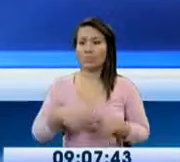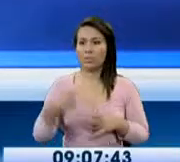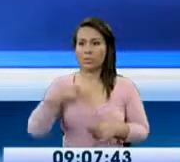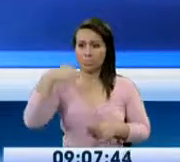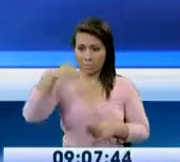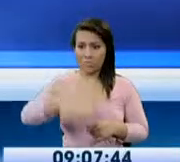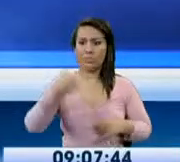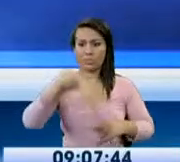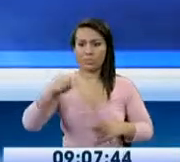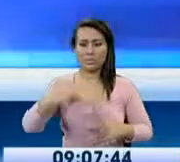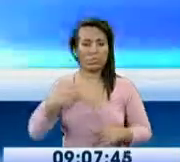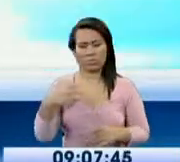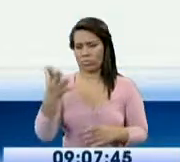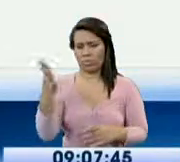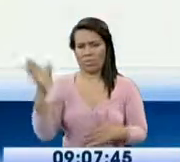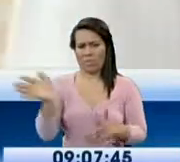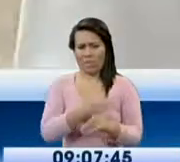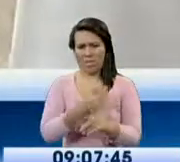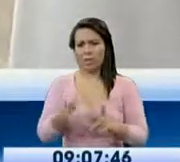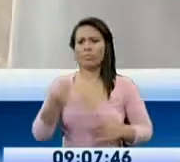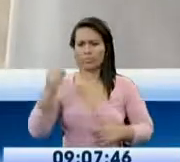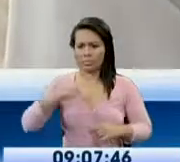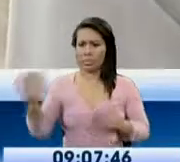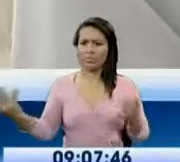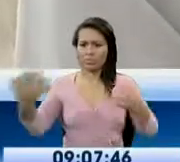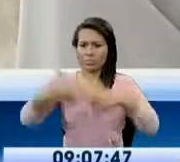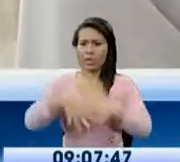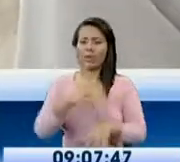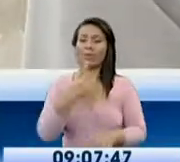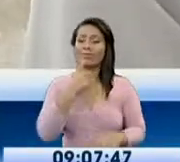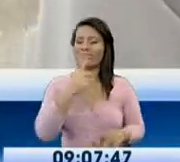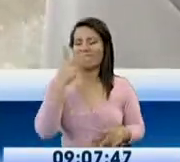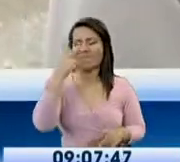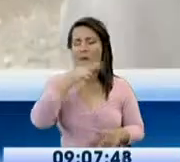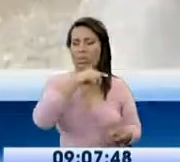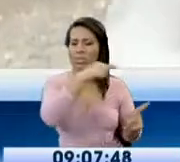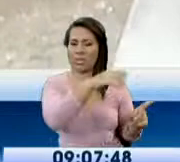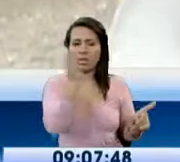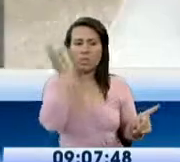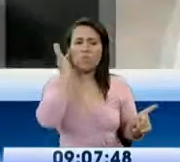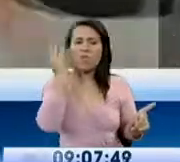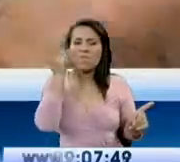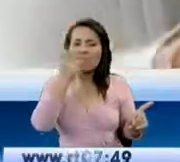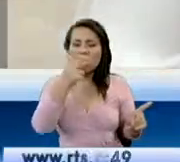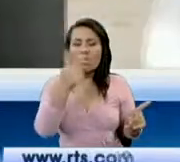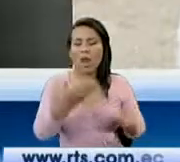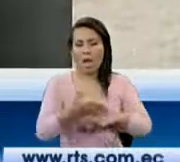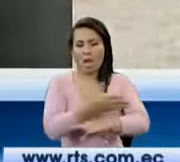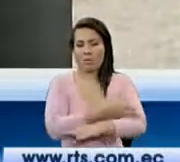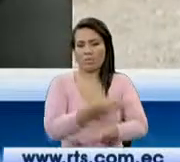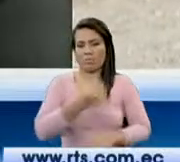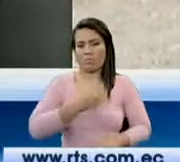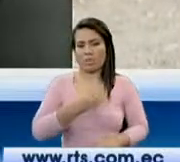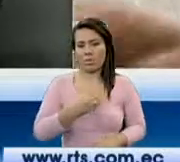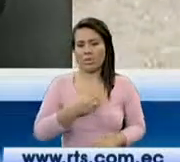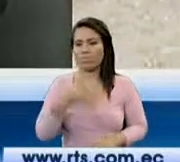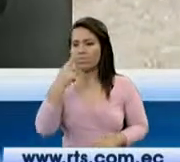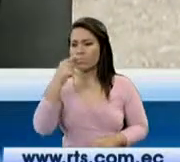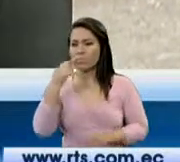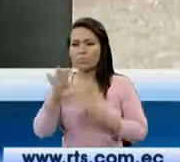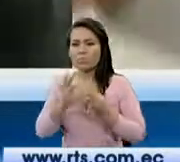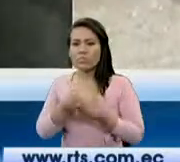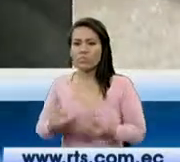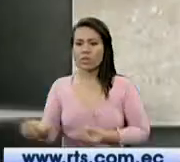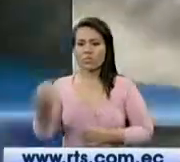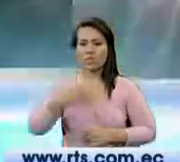en la institución no hemos maltratado a nadie. Ella tuvo en mi propia cara, me lo dijo a mí, que ella hace lo que los padres le dicen, que los padres le